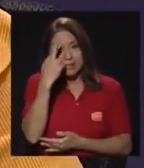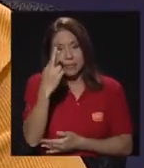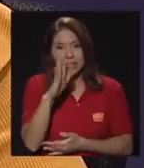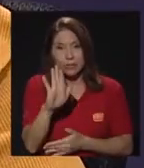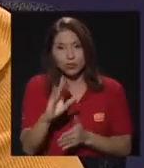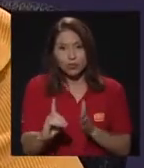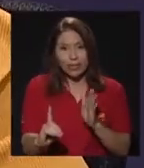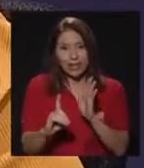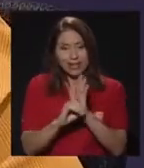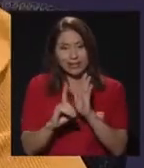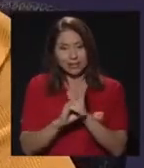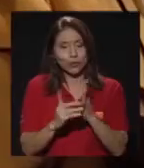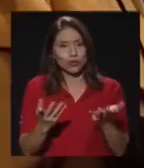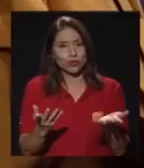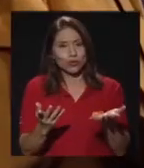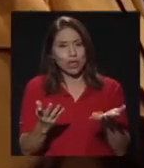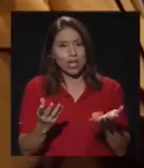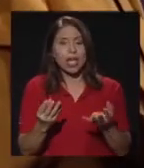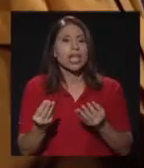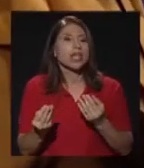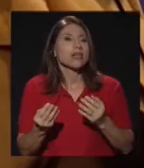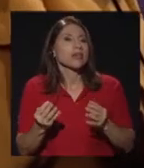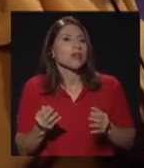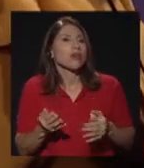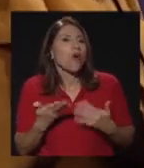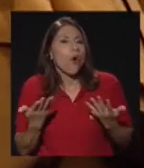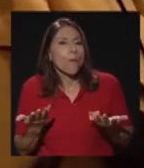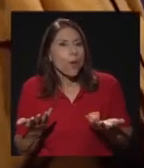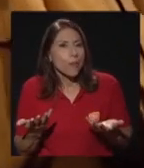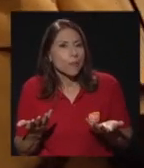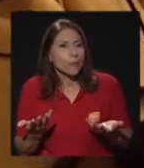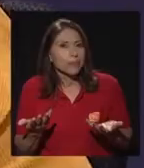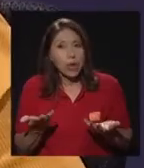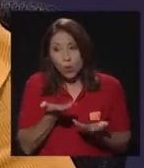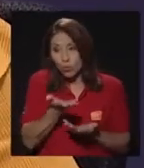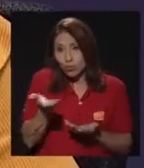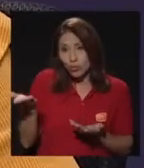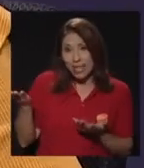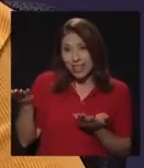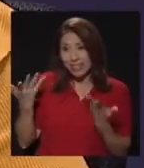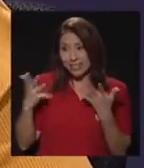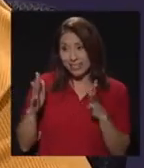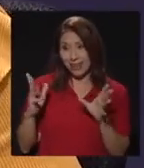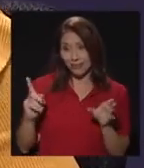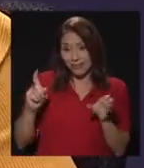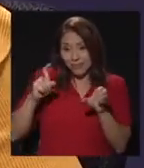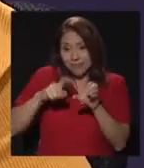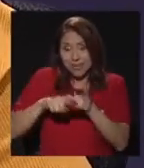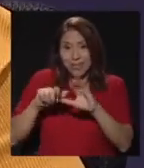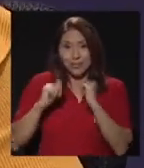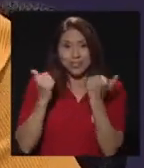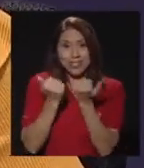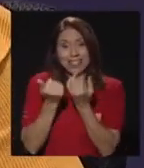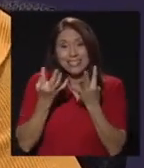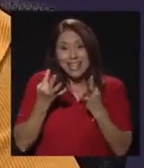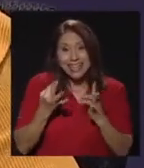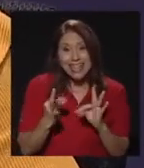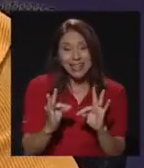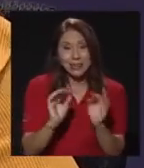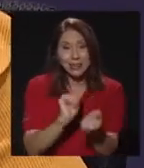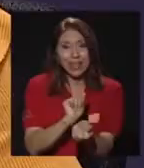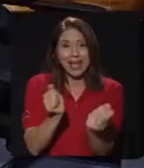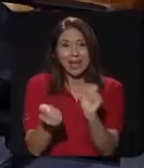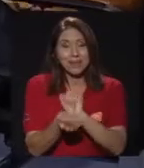derechos y de cómo ustedes al asociarse están tratando de cambiar las cosas en Río Azul,